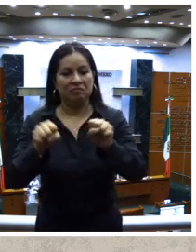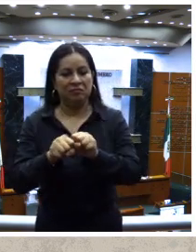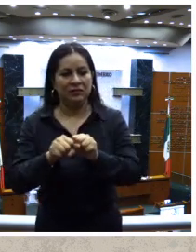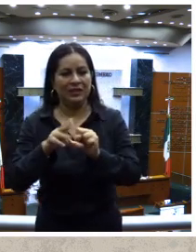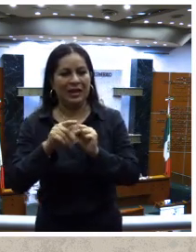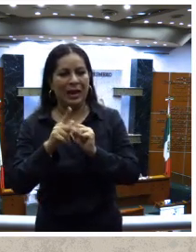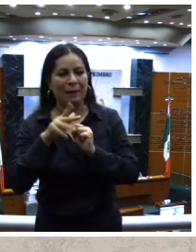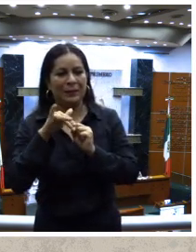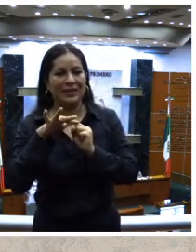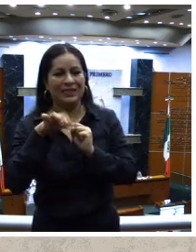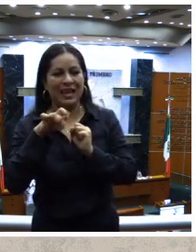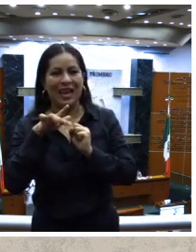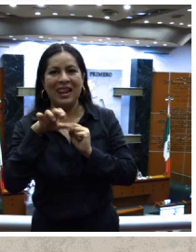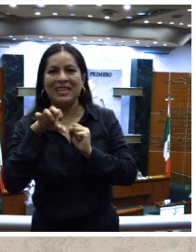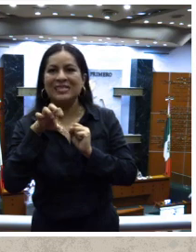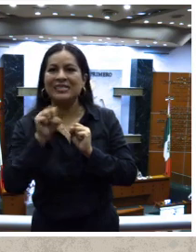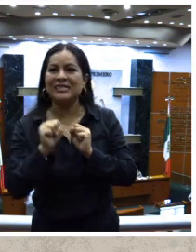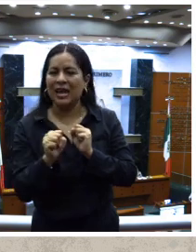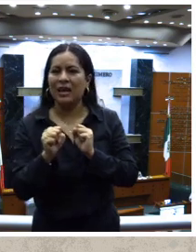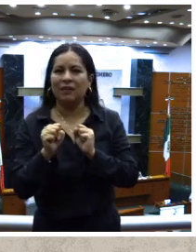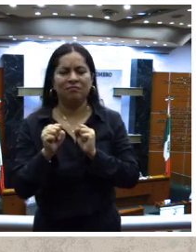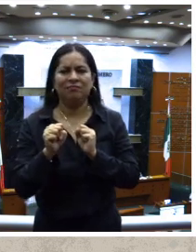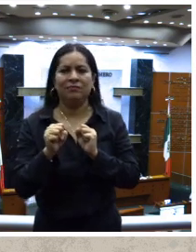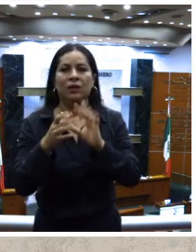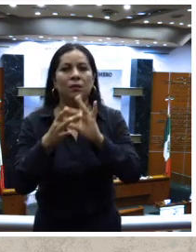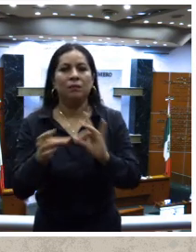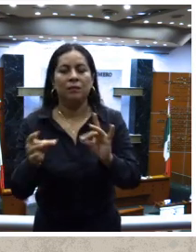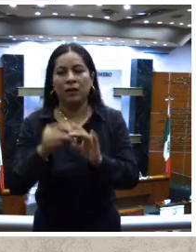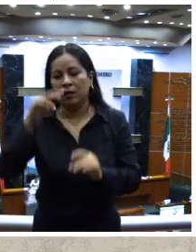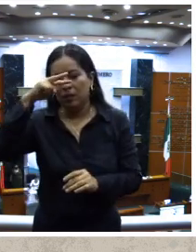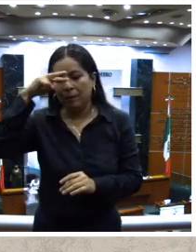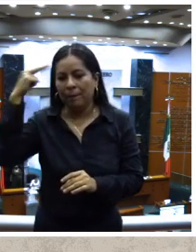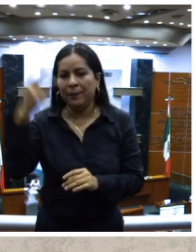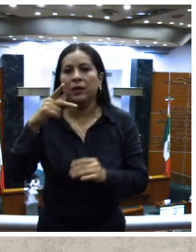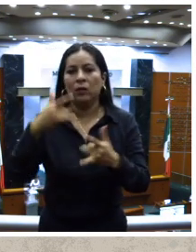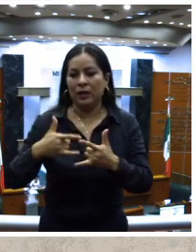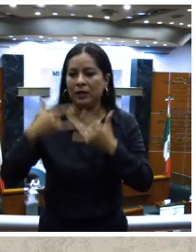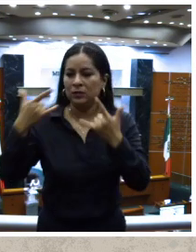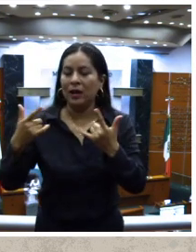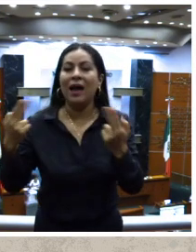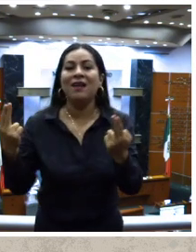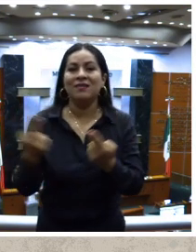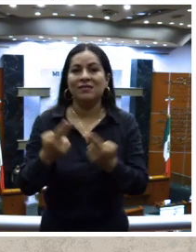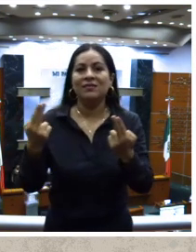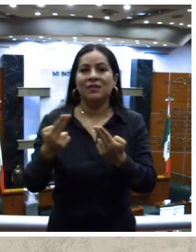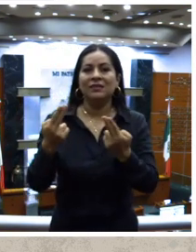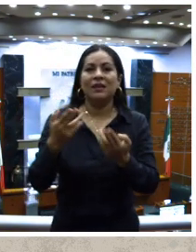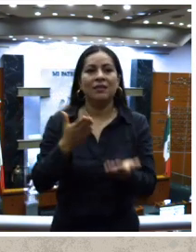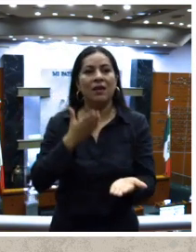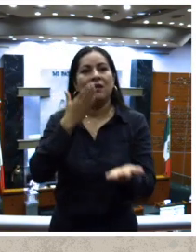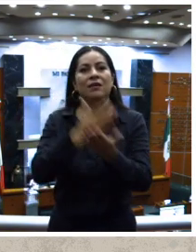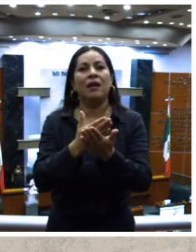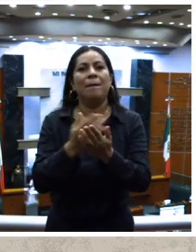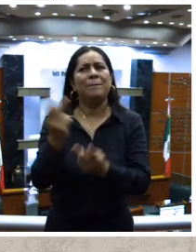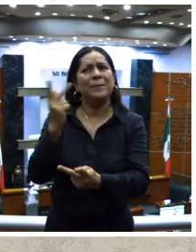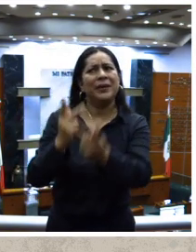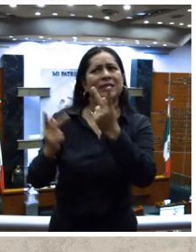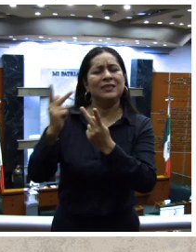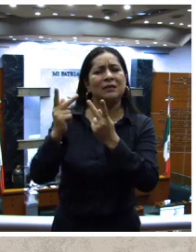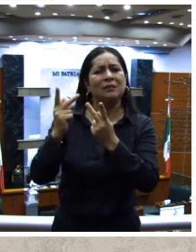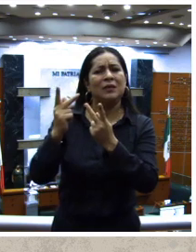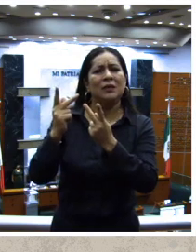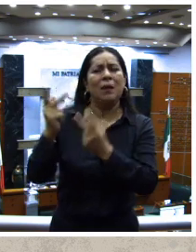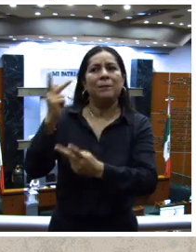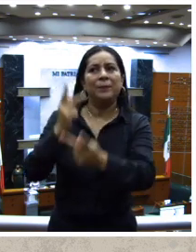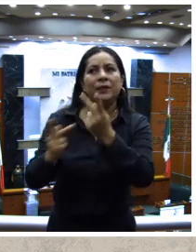capitalista. Menciono esto porque México, a través de nuestra historia, hemos tenido necesidad de acudir al préstamo, al